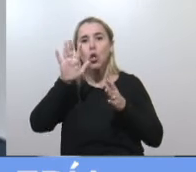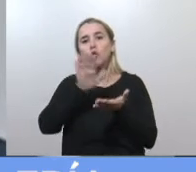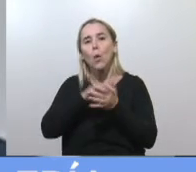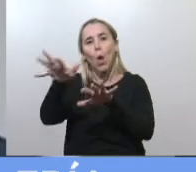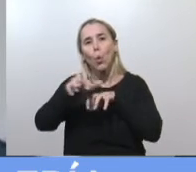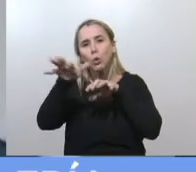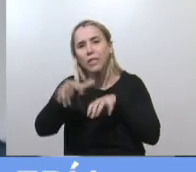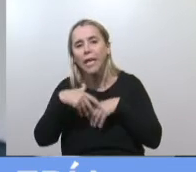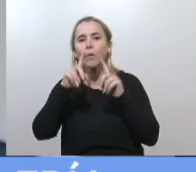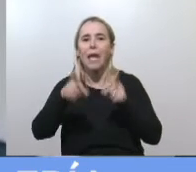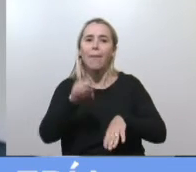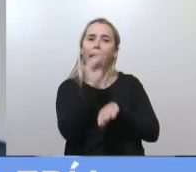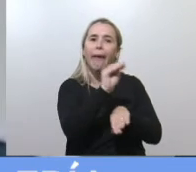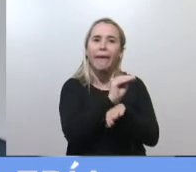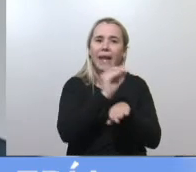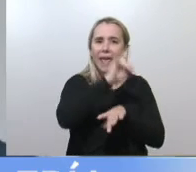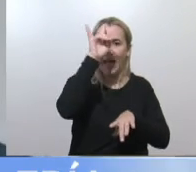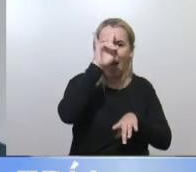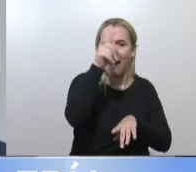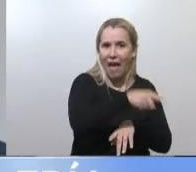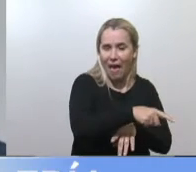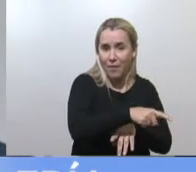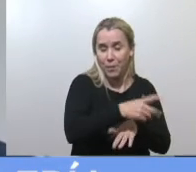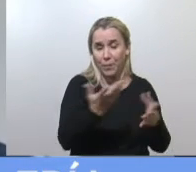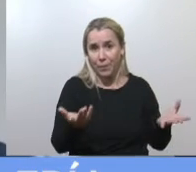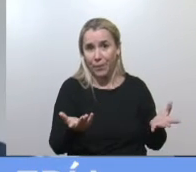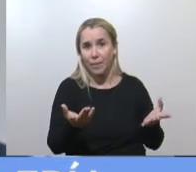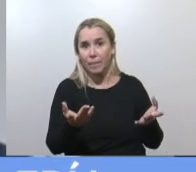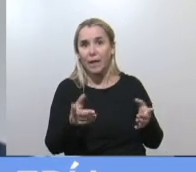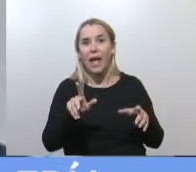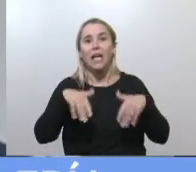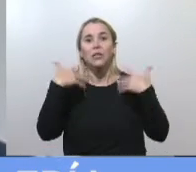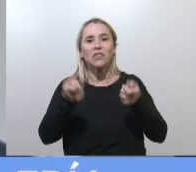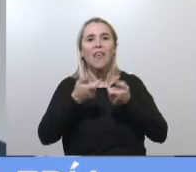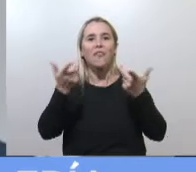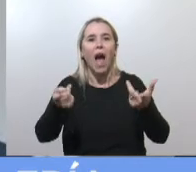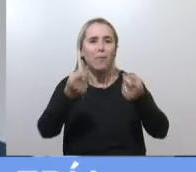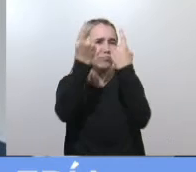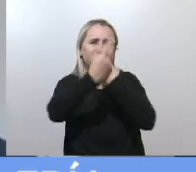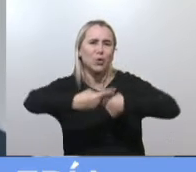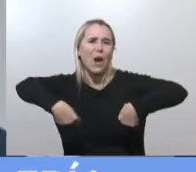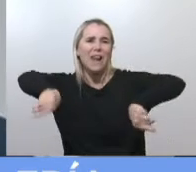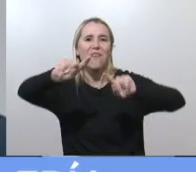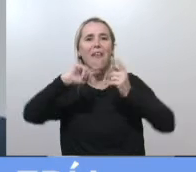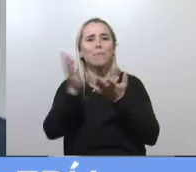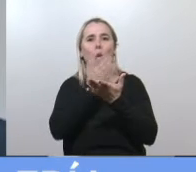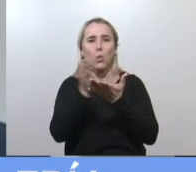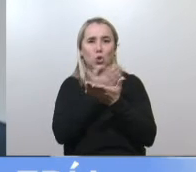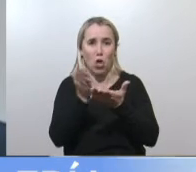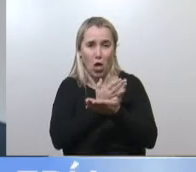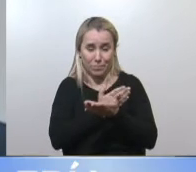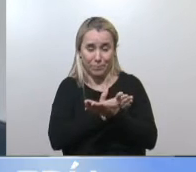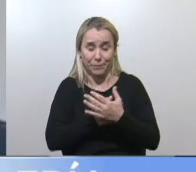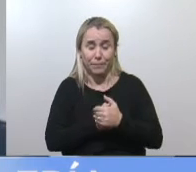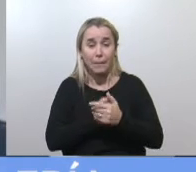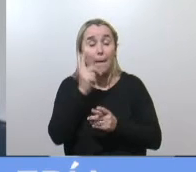y en la cría de ganado, entre otras, que en conjunto le asignan una pluralidad productiva destacable, pero que